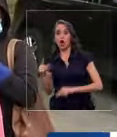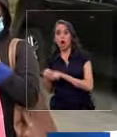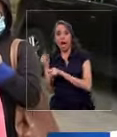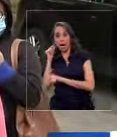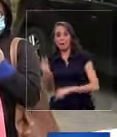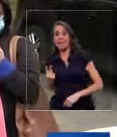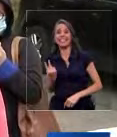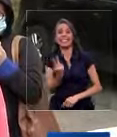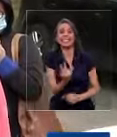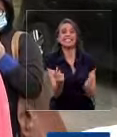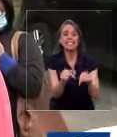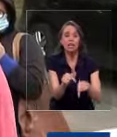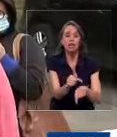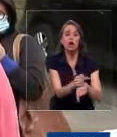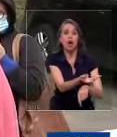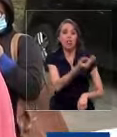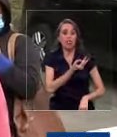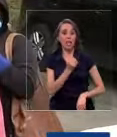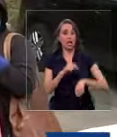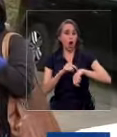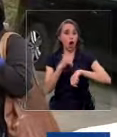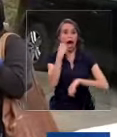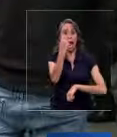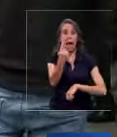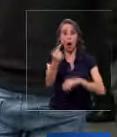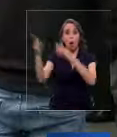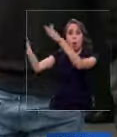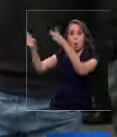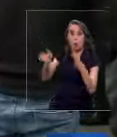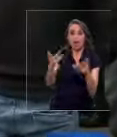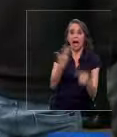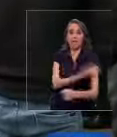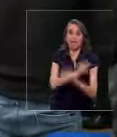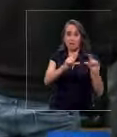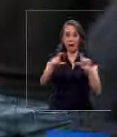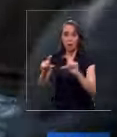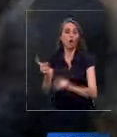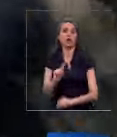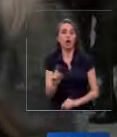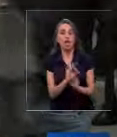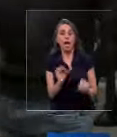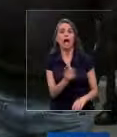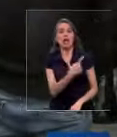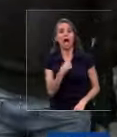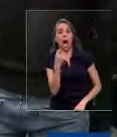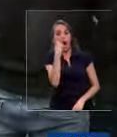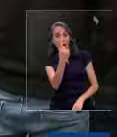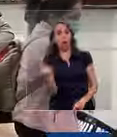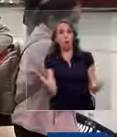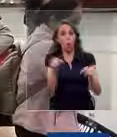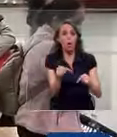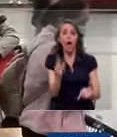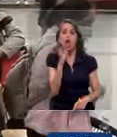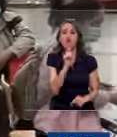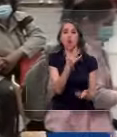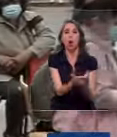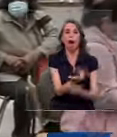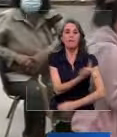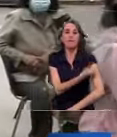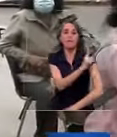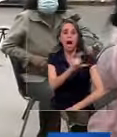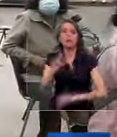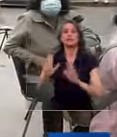ha llegado a la vacuna llegamos a una nos dijeron que a las tres horas el aceite viene llegan las vacunas que dicen que